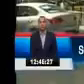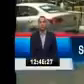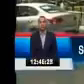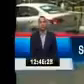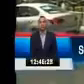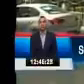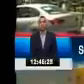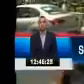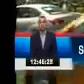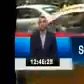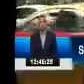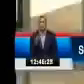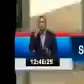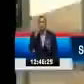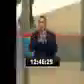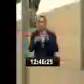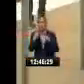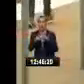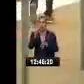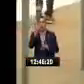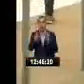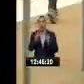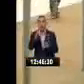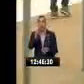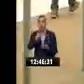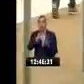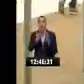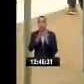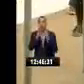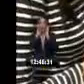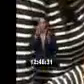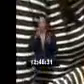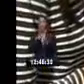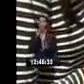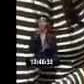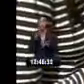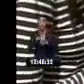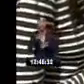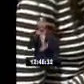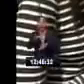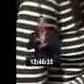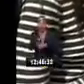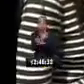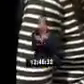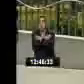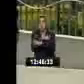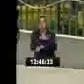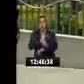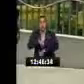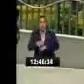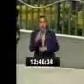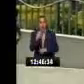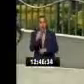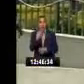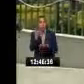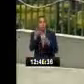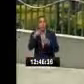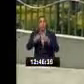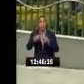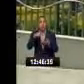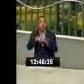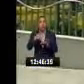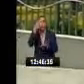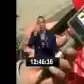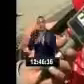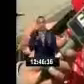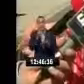ante la denuncia de varios pacientes de que no hay atención en el área de traumatología del hospital pablo arturo suárez en quito por la falta